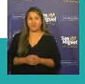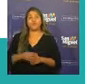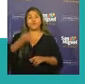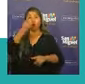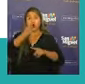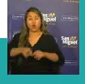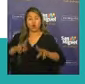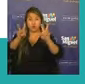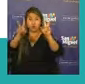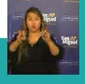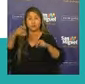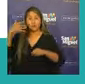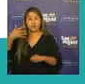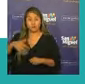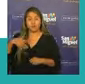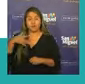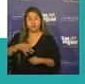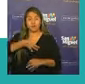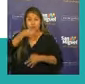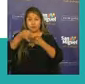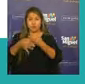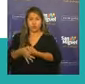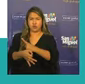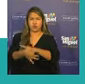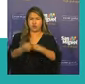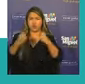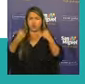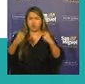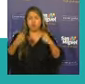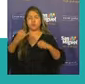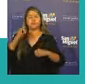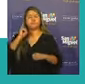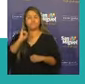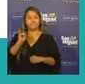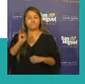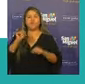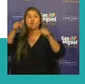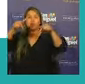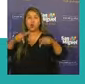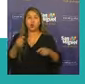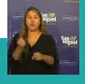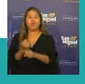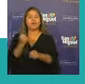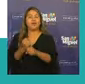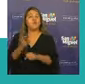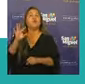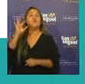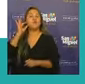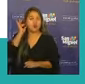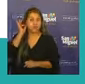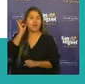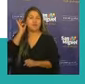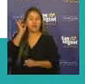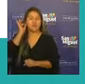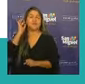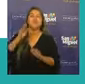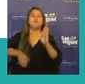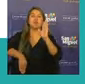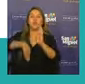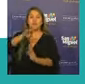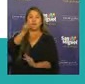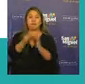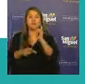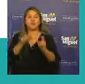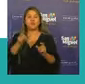Otro eje muy importante que lo hemos dicho con fuerza es cómo hoy día trabajamos con las mujeres, que en su mayoría son